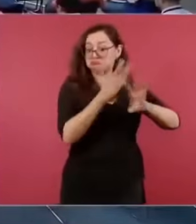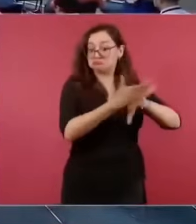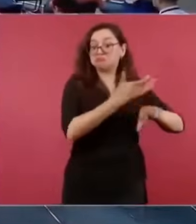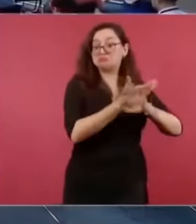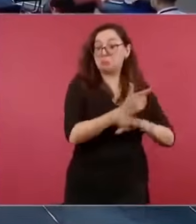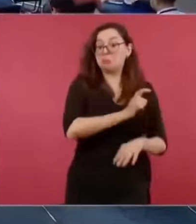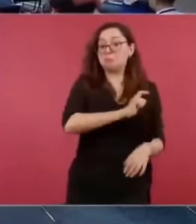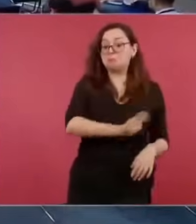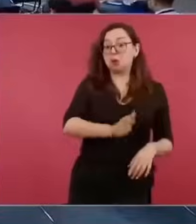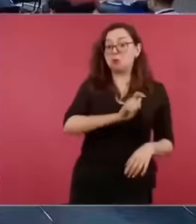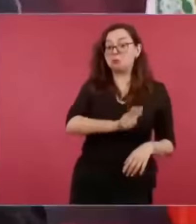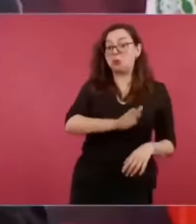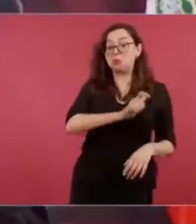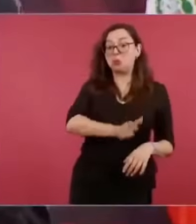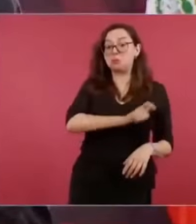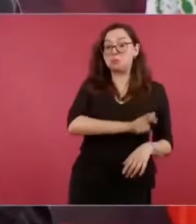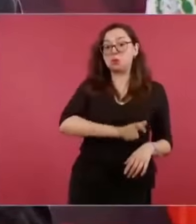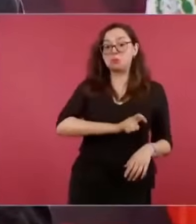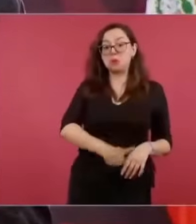Y no dicen nada,